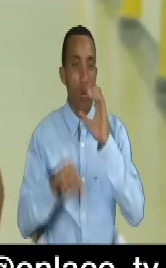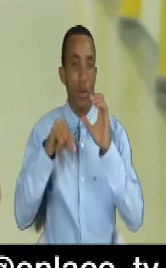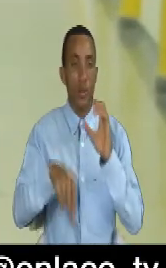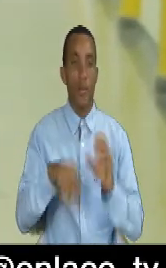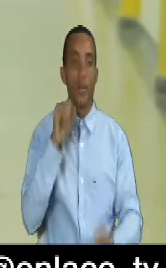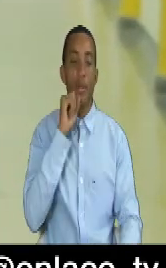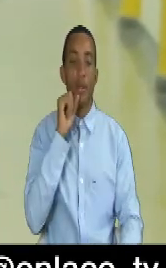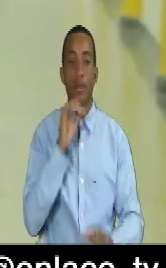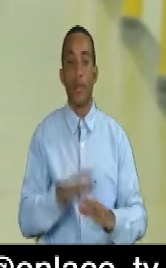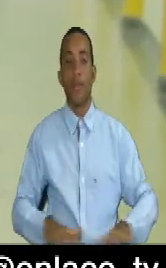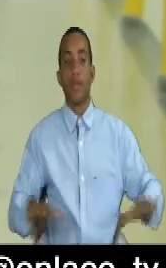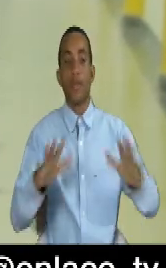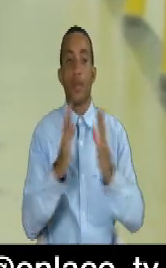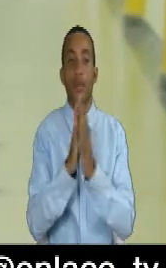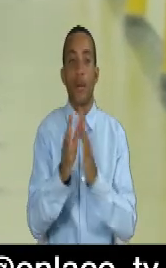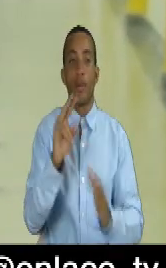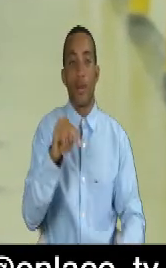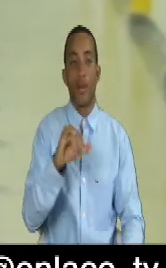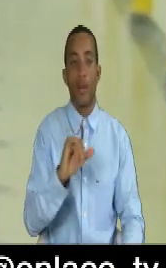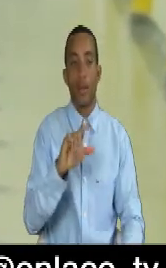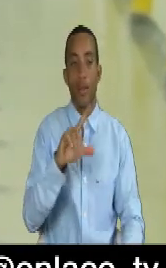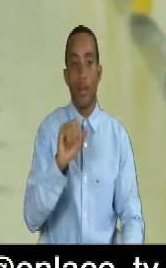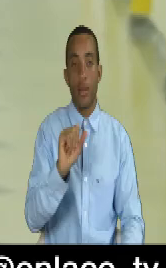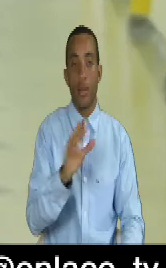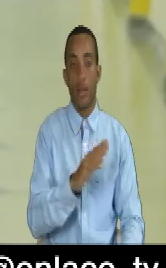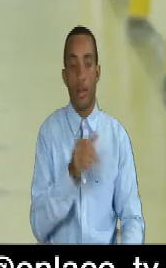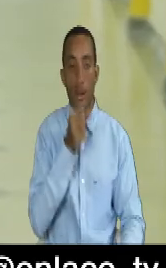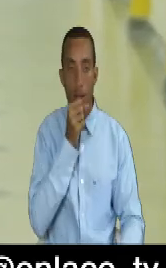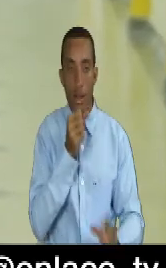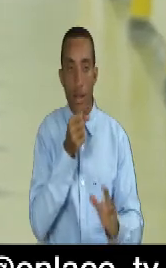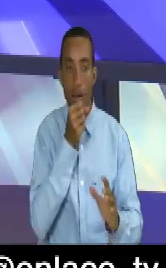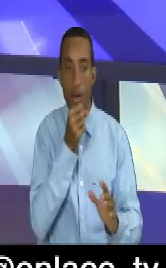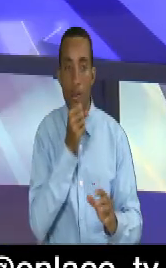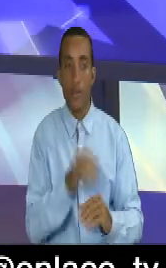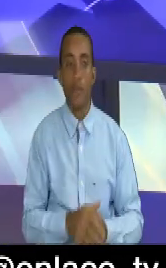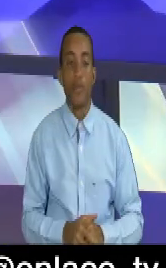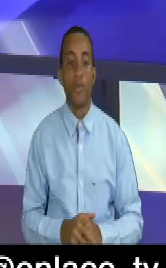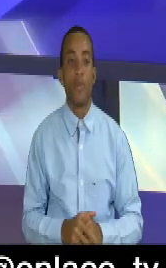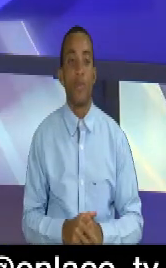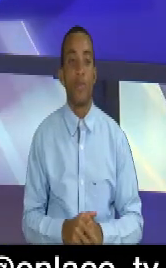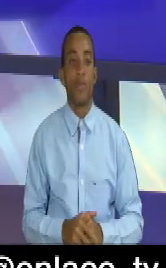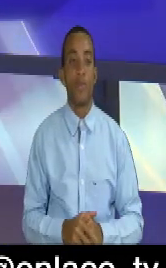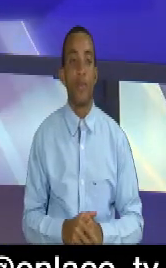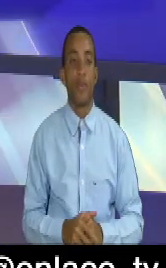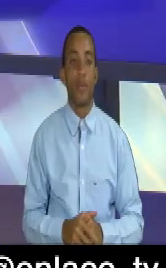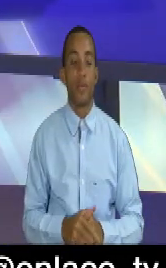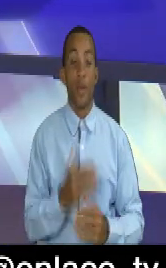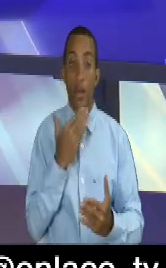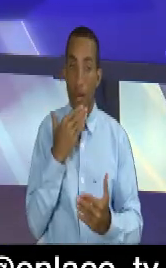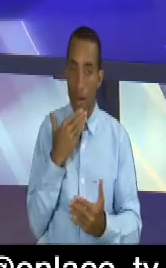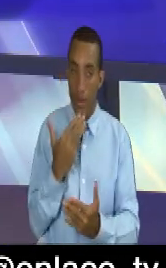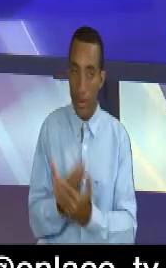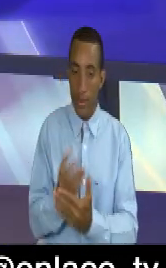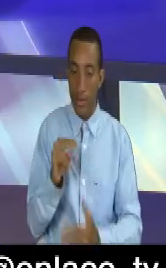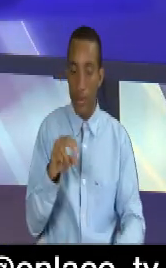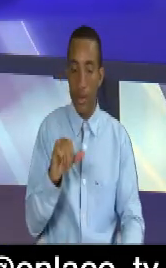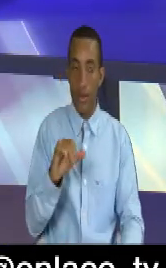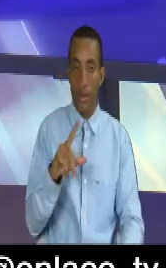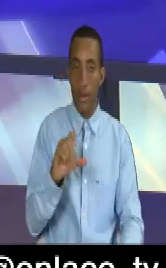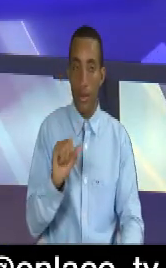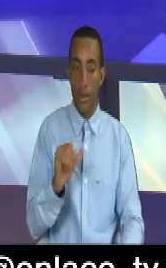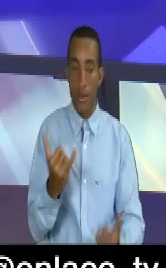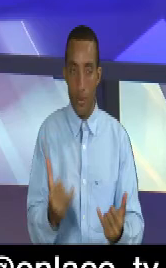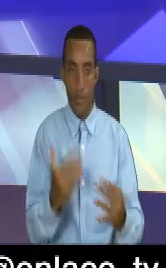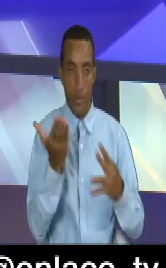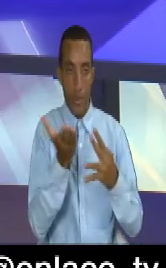Barranca Bermeja. Este es un informe de Neila Cosio para Enlace Noticias. Buenas tardes. Gracias, Neila. Buenas tardes para usted. Vamos a hacer una pausa